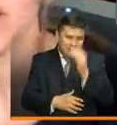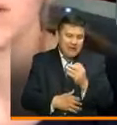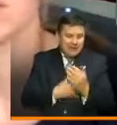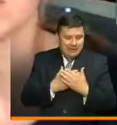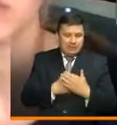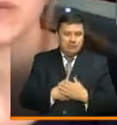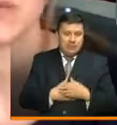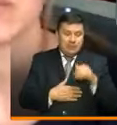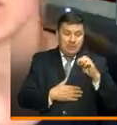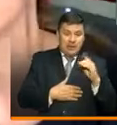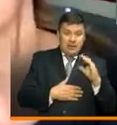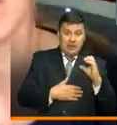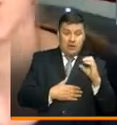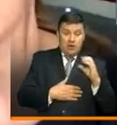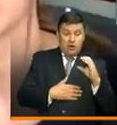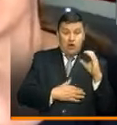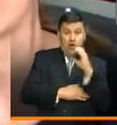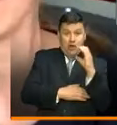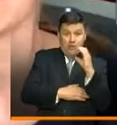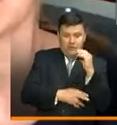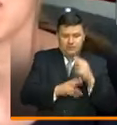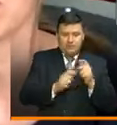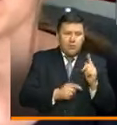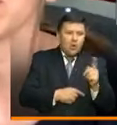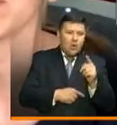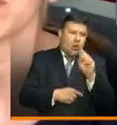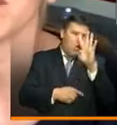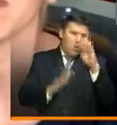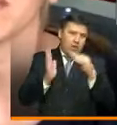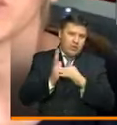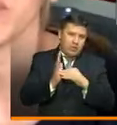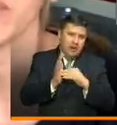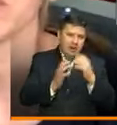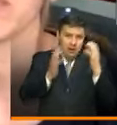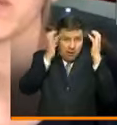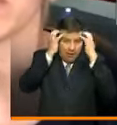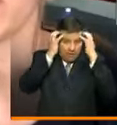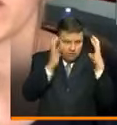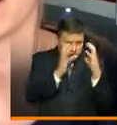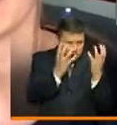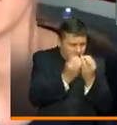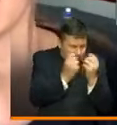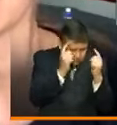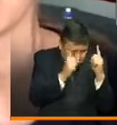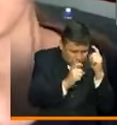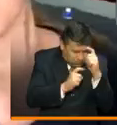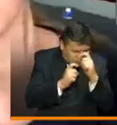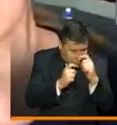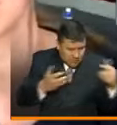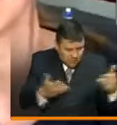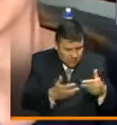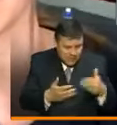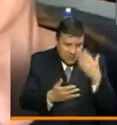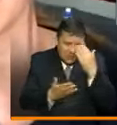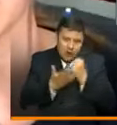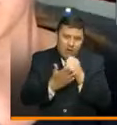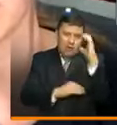Makers Colombia estamos dispuestos, tenemos más de 4.000 cabezas pensando en soluciones y muy dispuestos a colaborar en la situación del